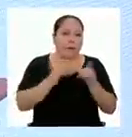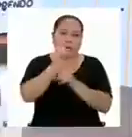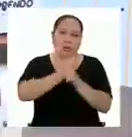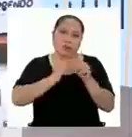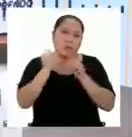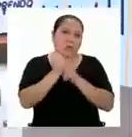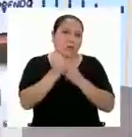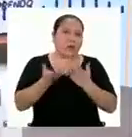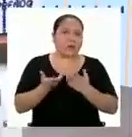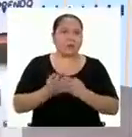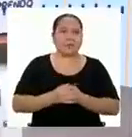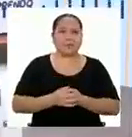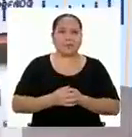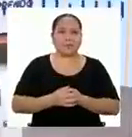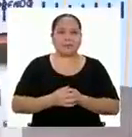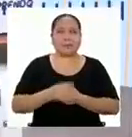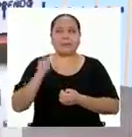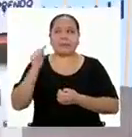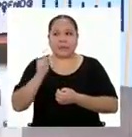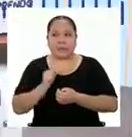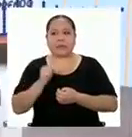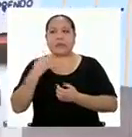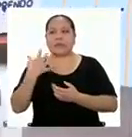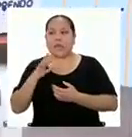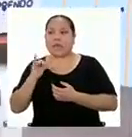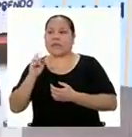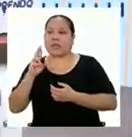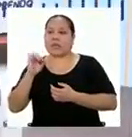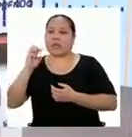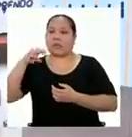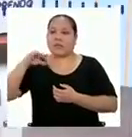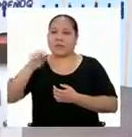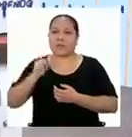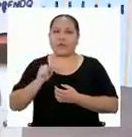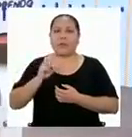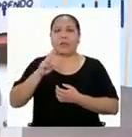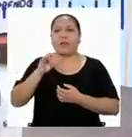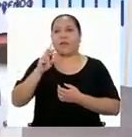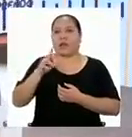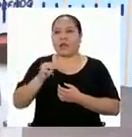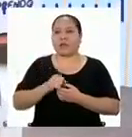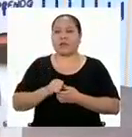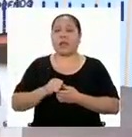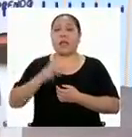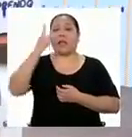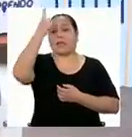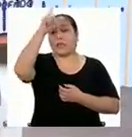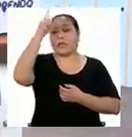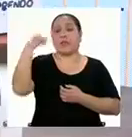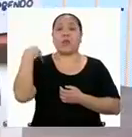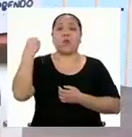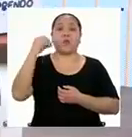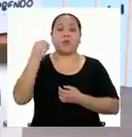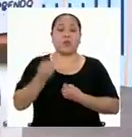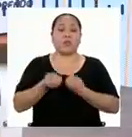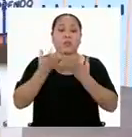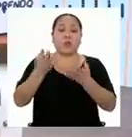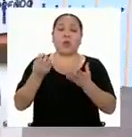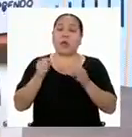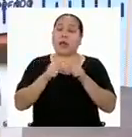sociedad. Esa ha sido Yaremis Rebasa, líder juvenil que nos ha dado un gran